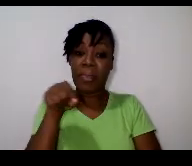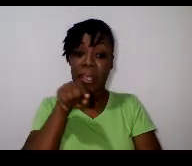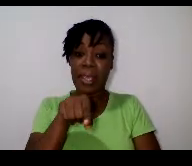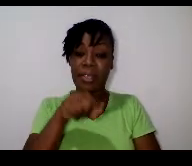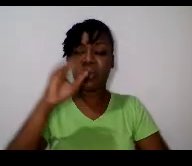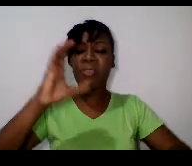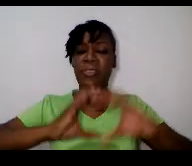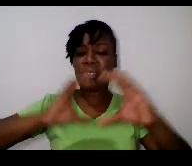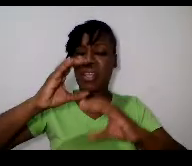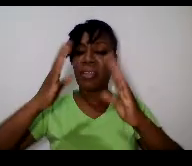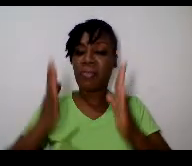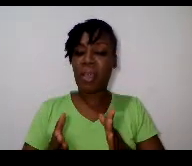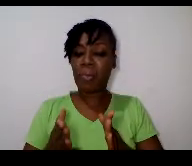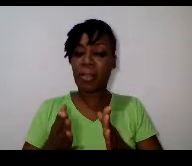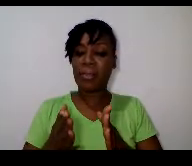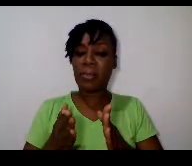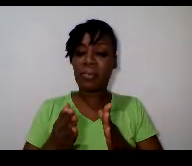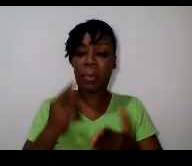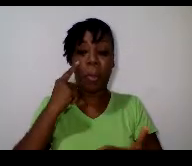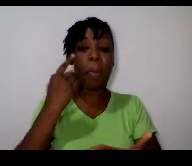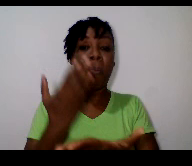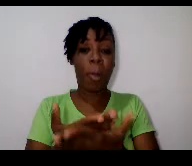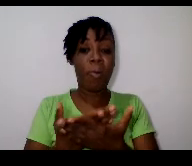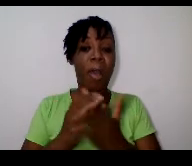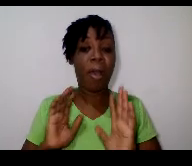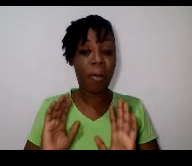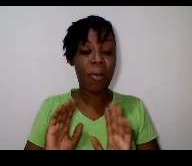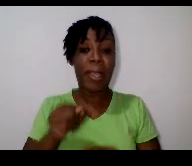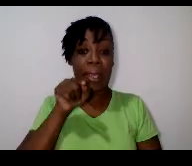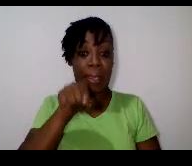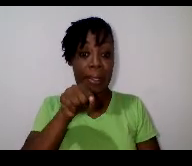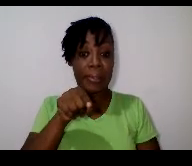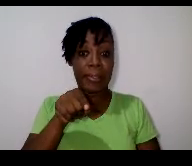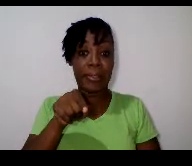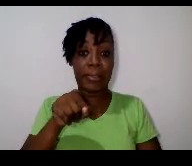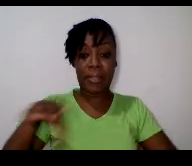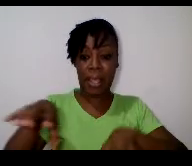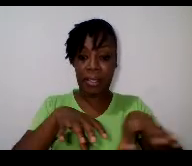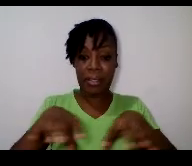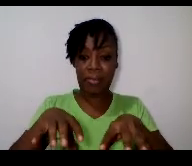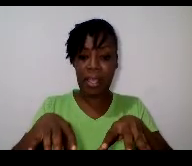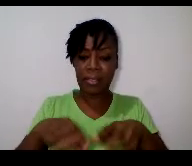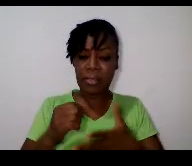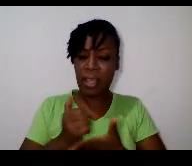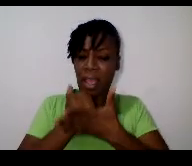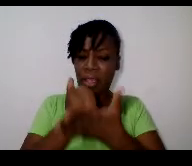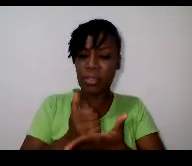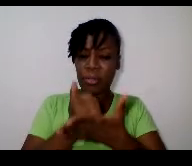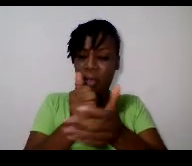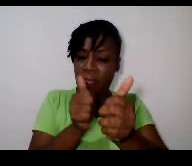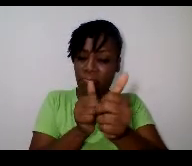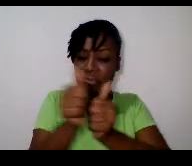científicamente comprobado que estas actividades van a potenciar el desarrollo de los niños, les van a dar el